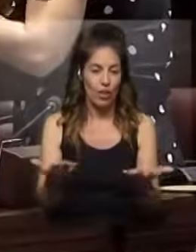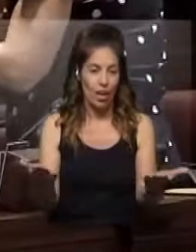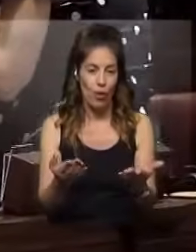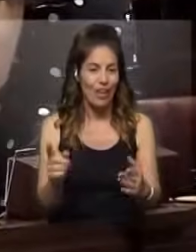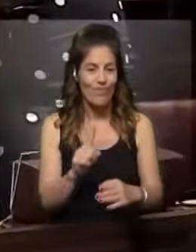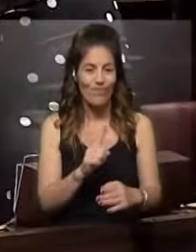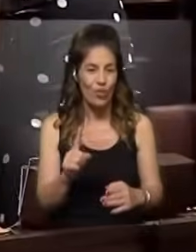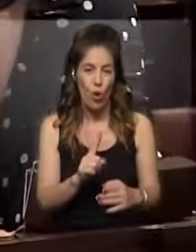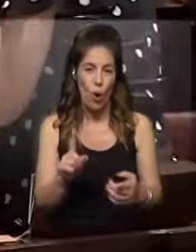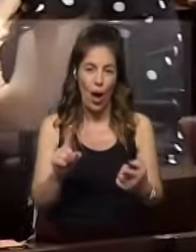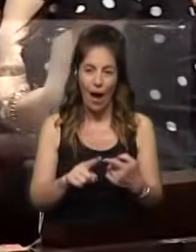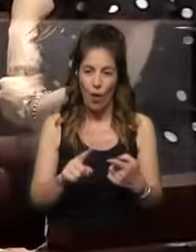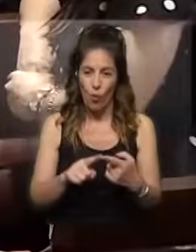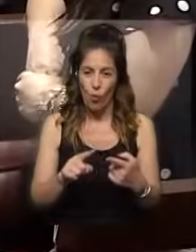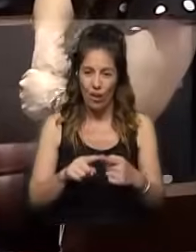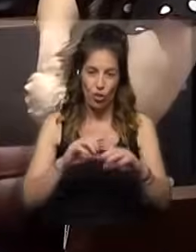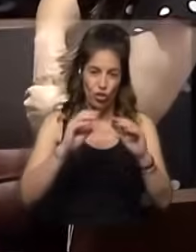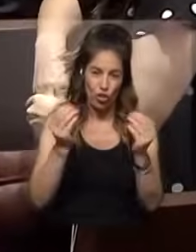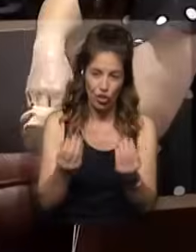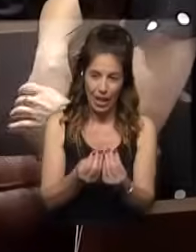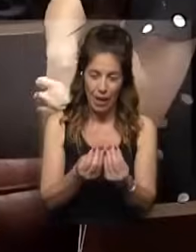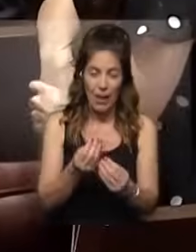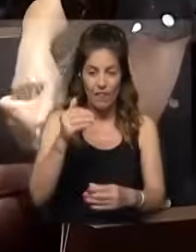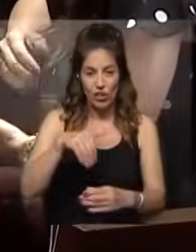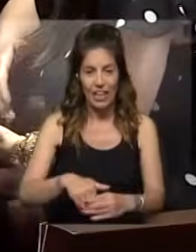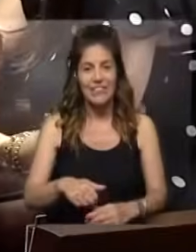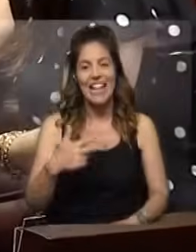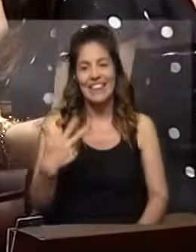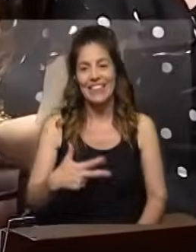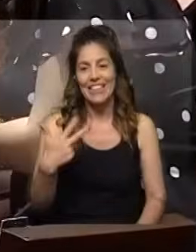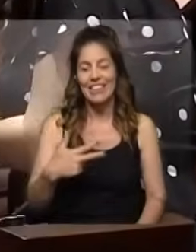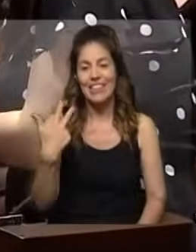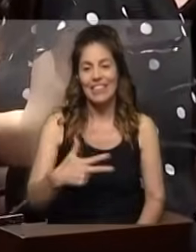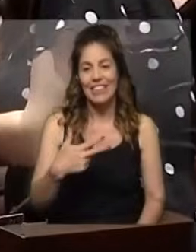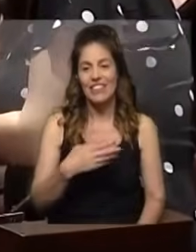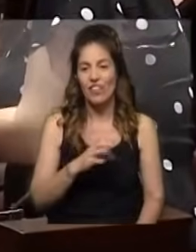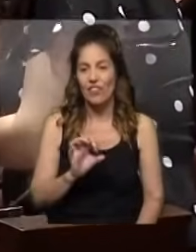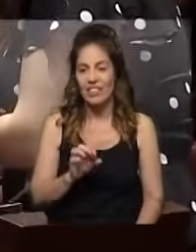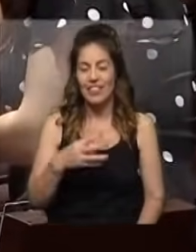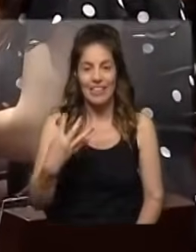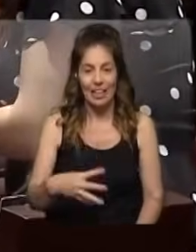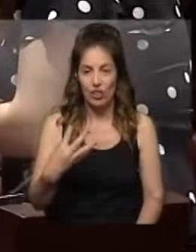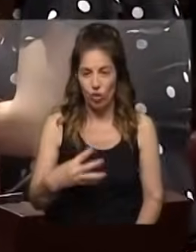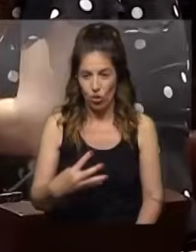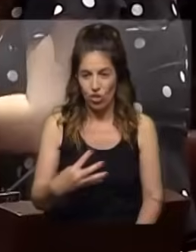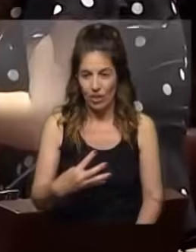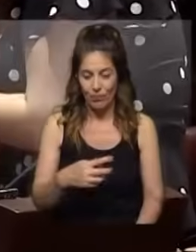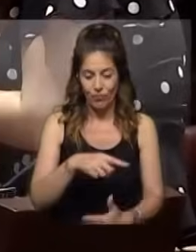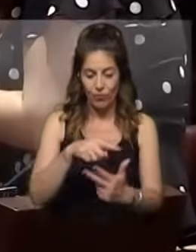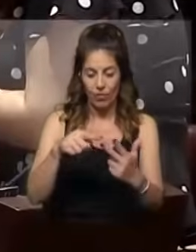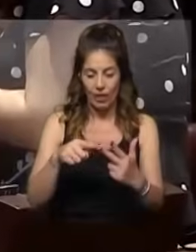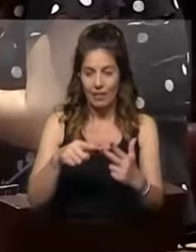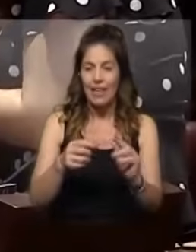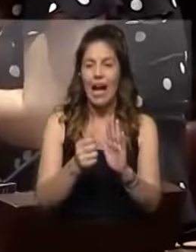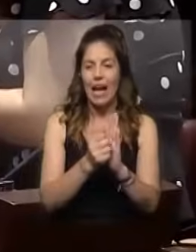generan eh quórum total para ha ser votados son el 13 el 13 bis y el 14 que son los que han generado